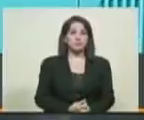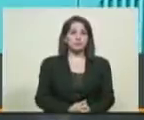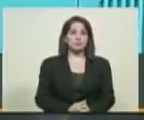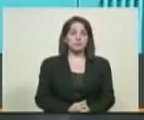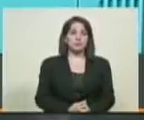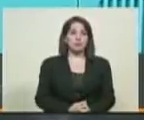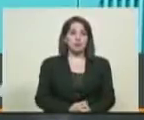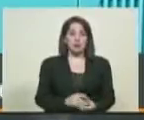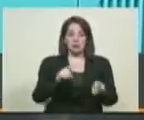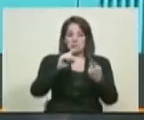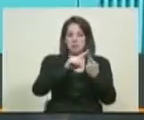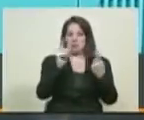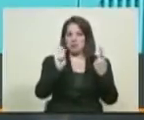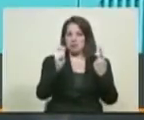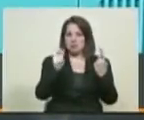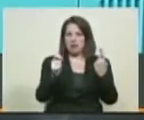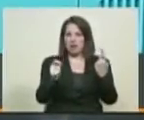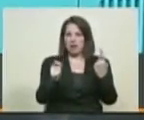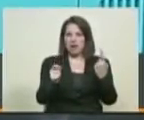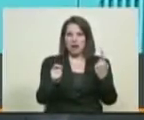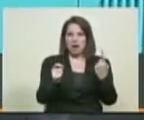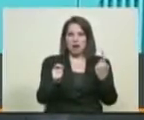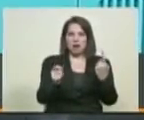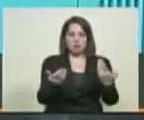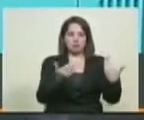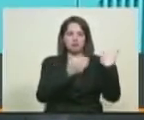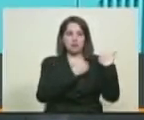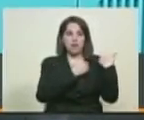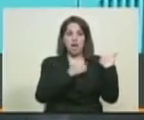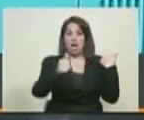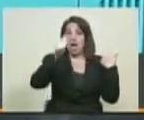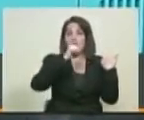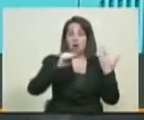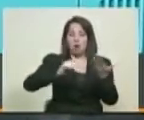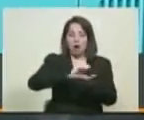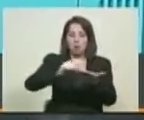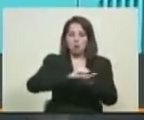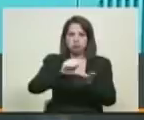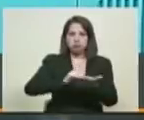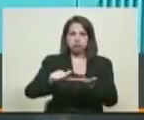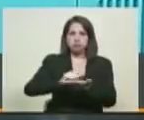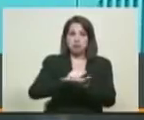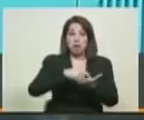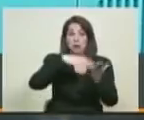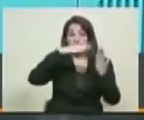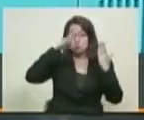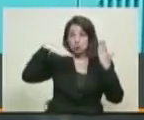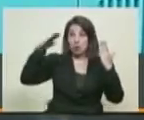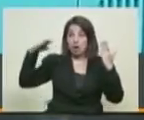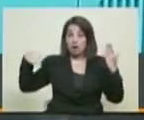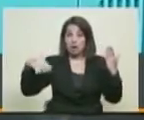Primera tarea de un alcalde, una alcaldesa, agua y jabón y pintura.